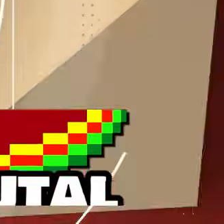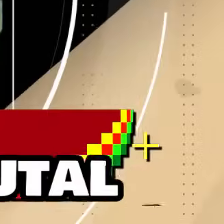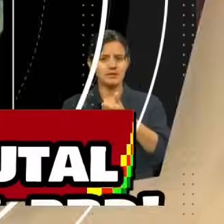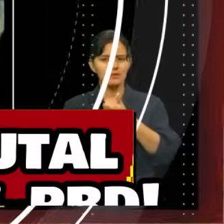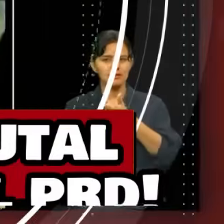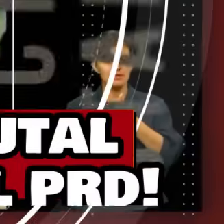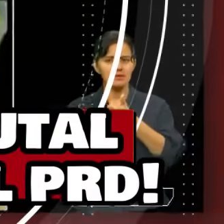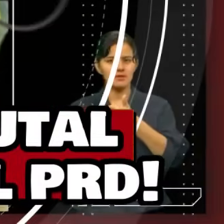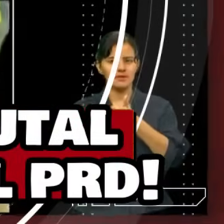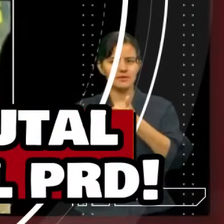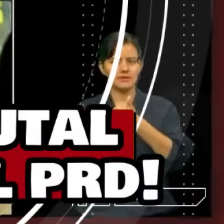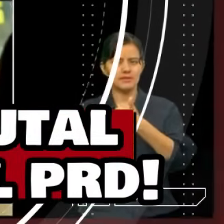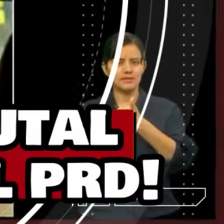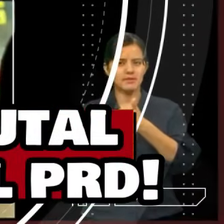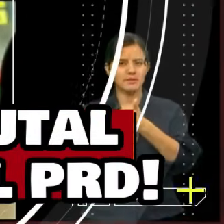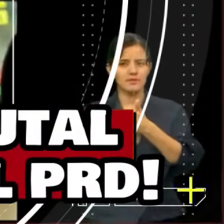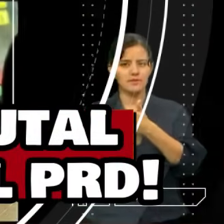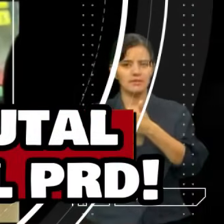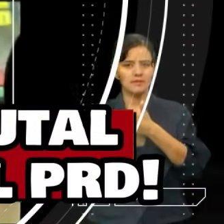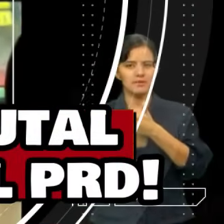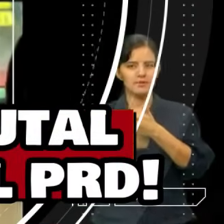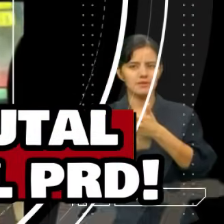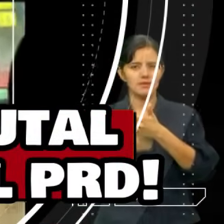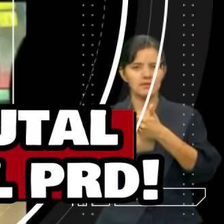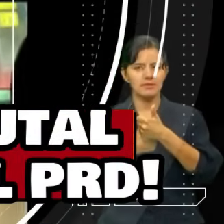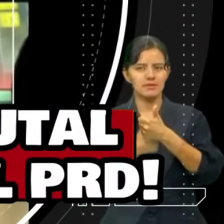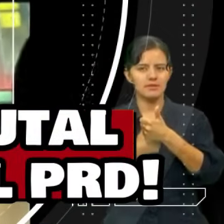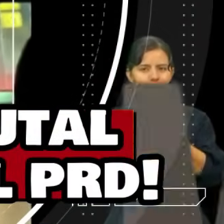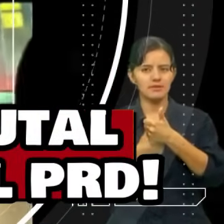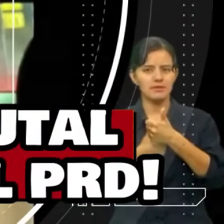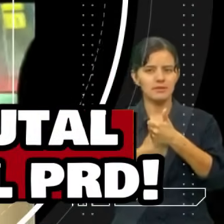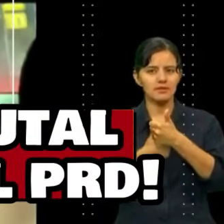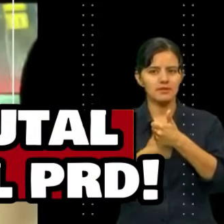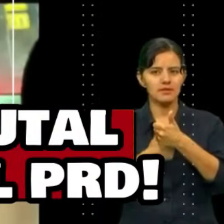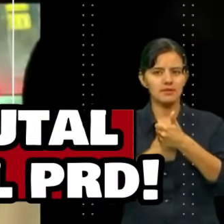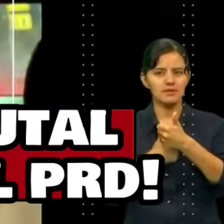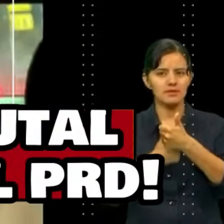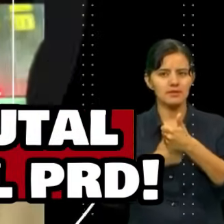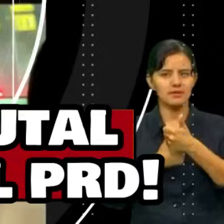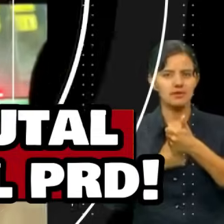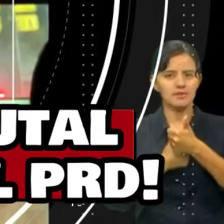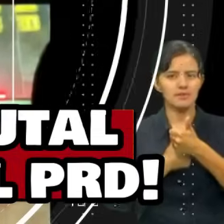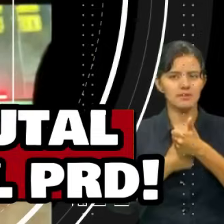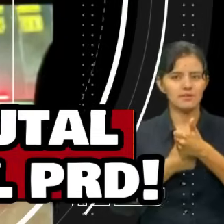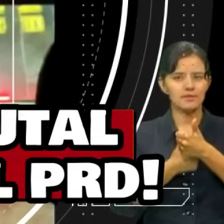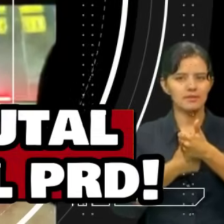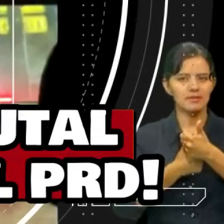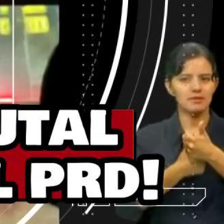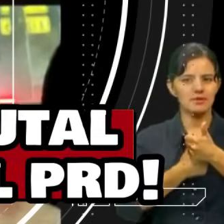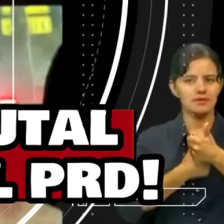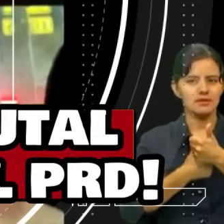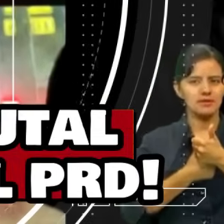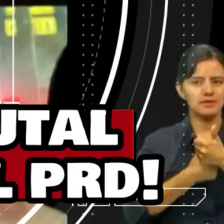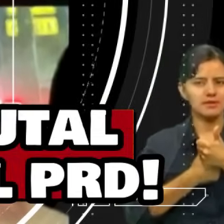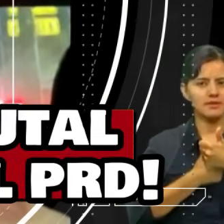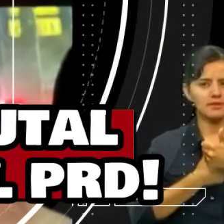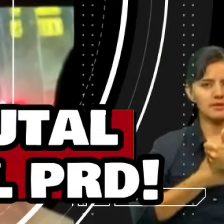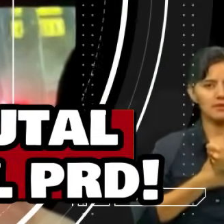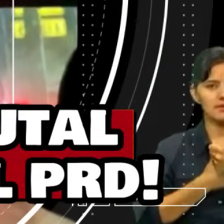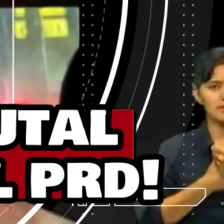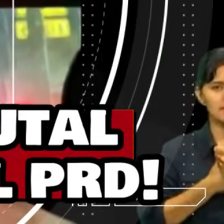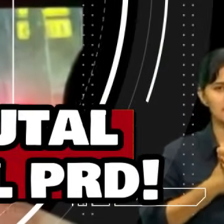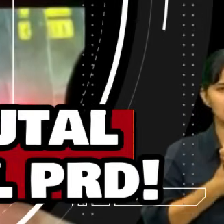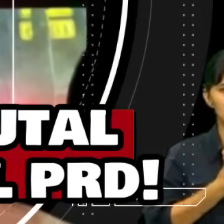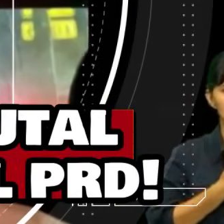al debatir en el Consejo General del INE la solicitud del PRD para abrir la totalidad de los paquetes electorales por estar a punto de perder su